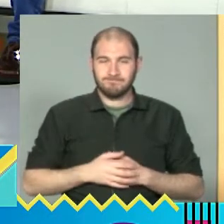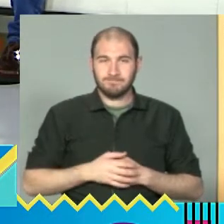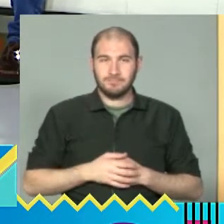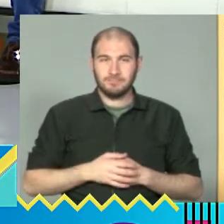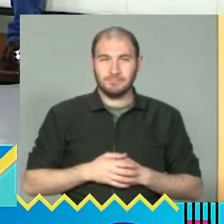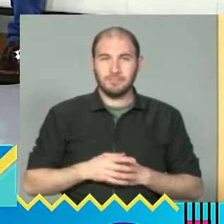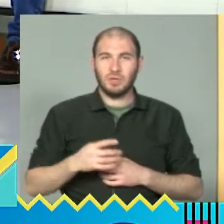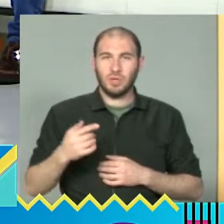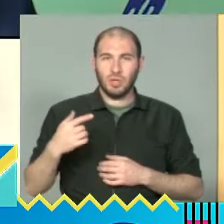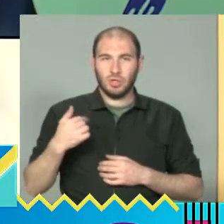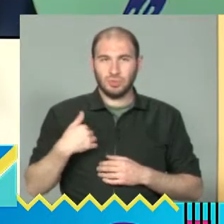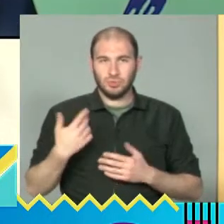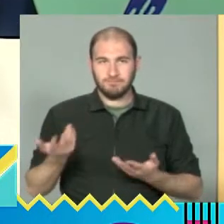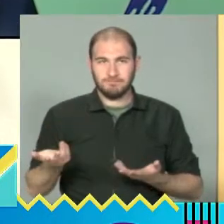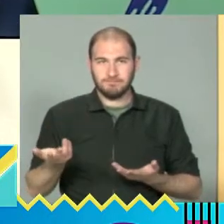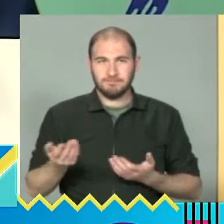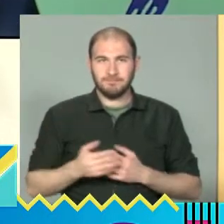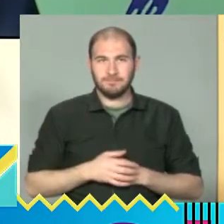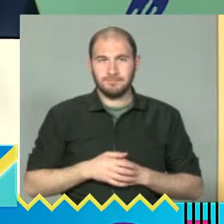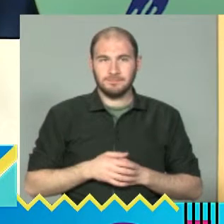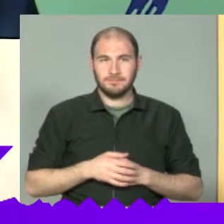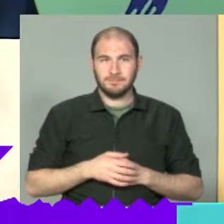lo que podría por ahí